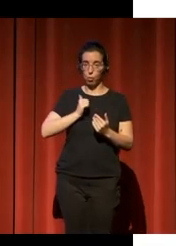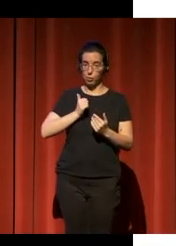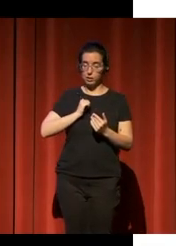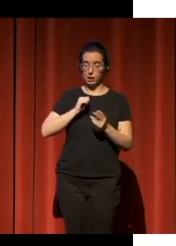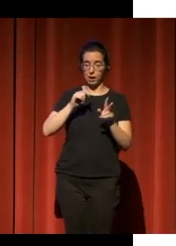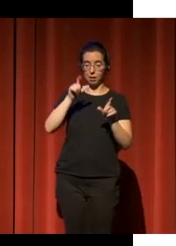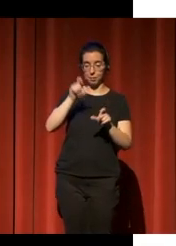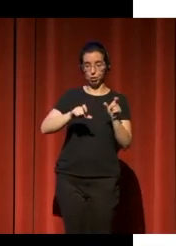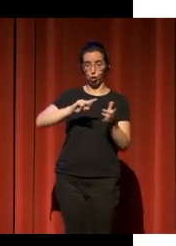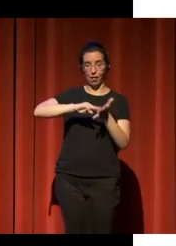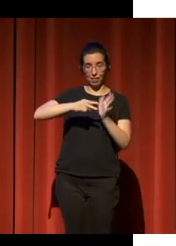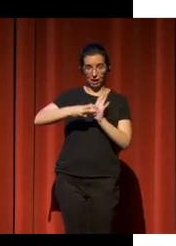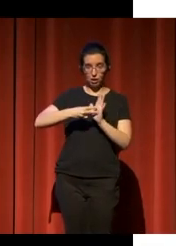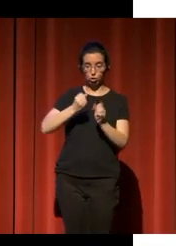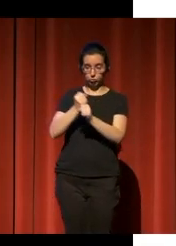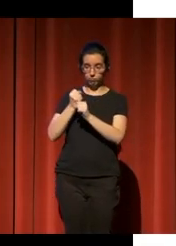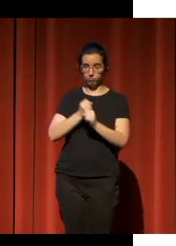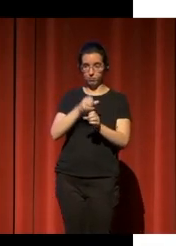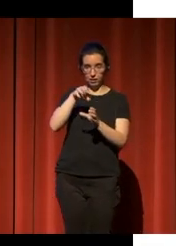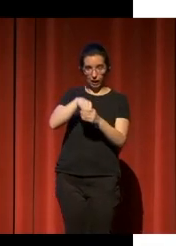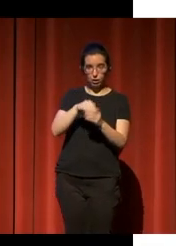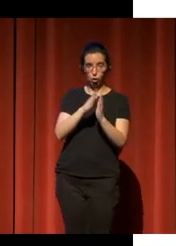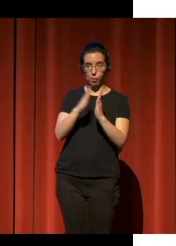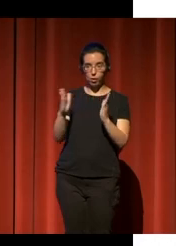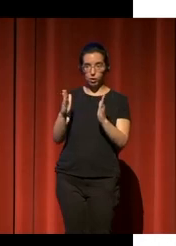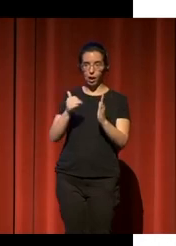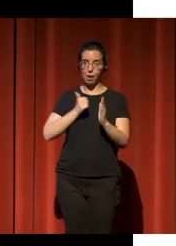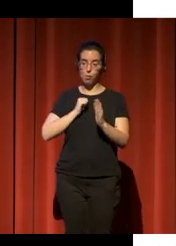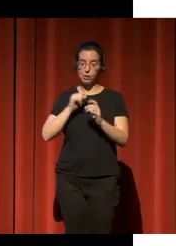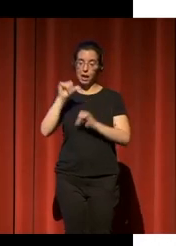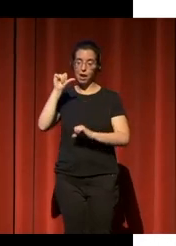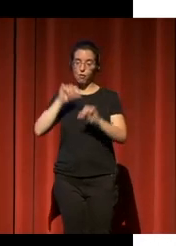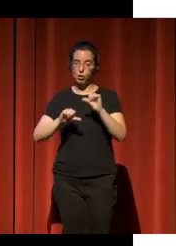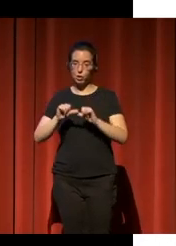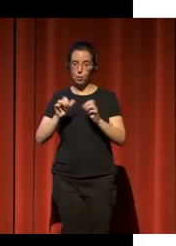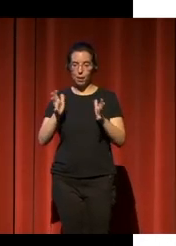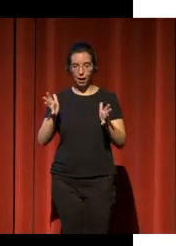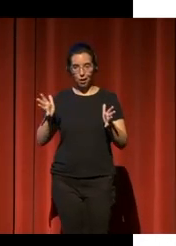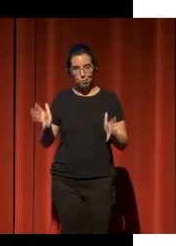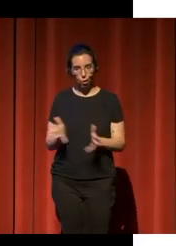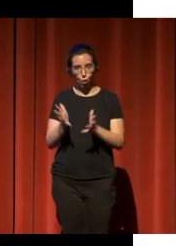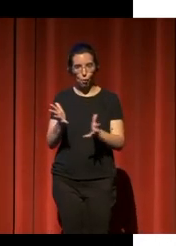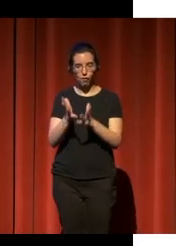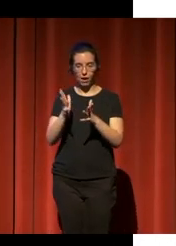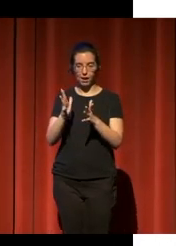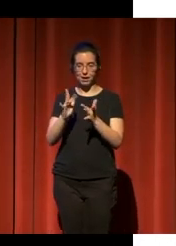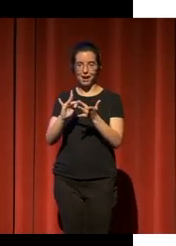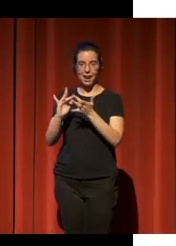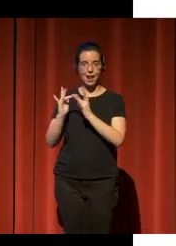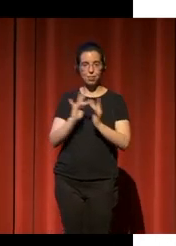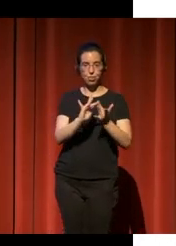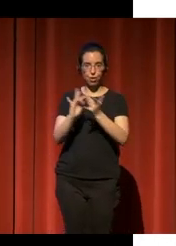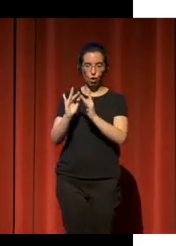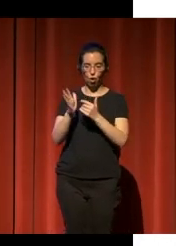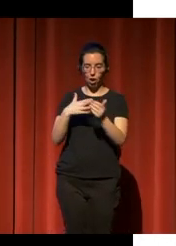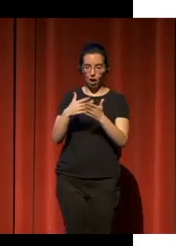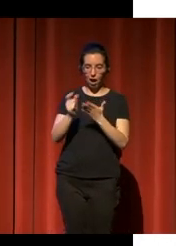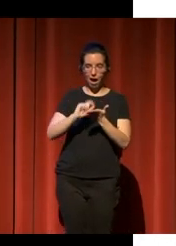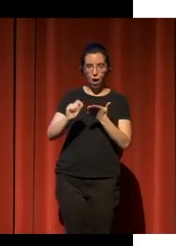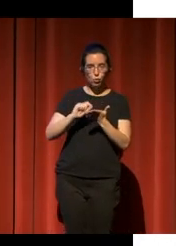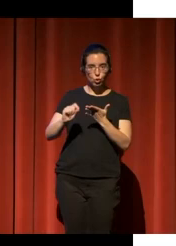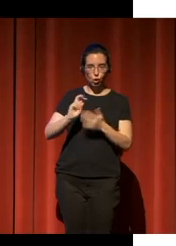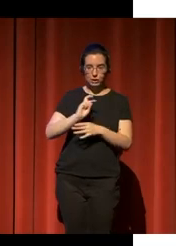biblioteca Aprovecha a los laboratorios para tratar de promover la relación entre actores diversos